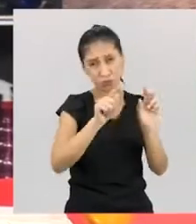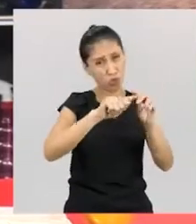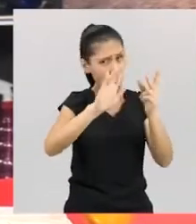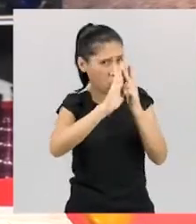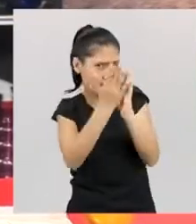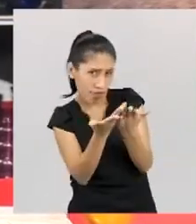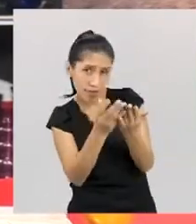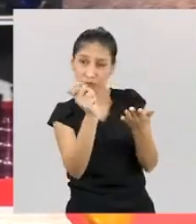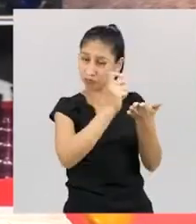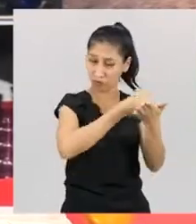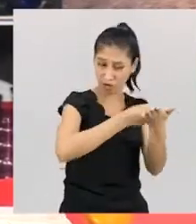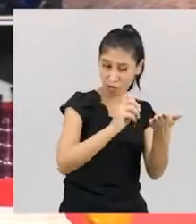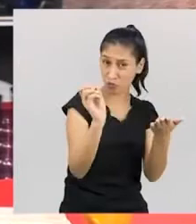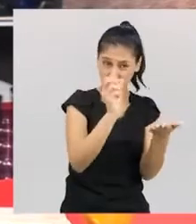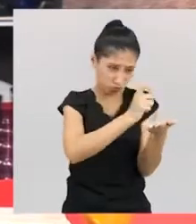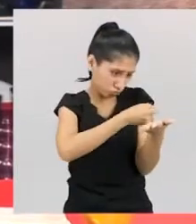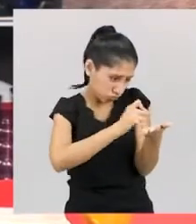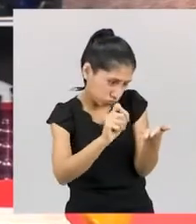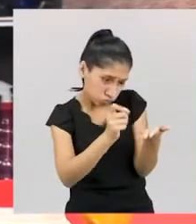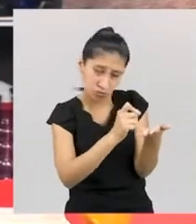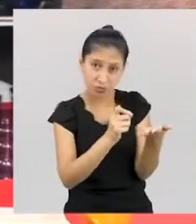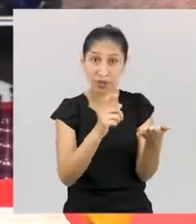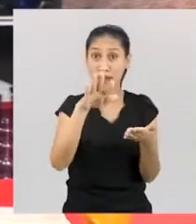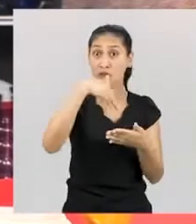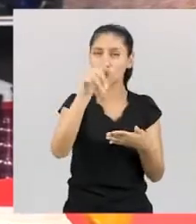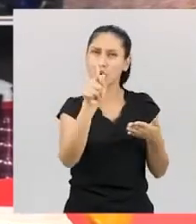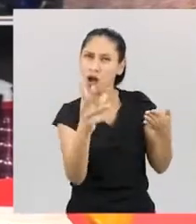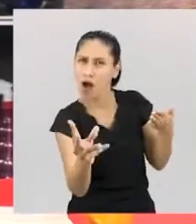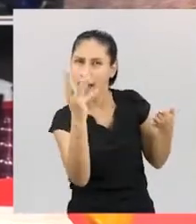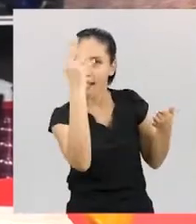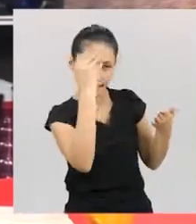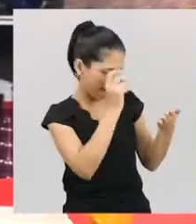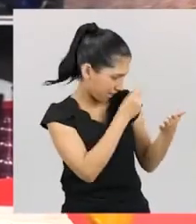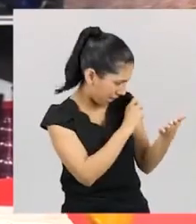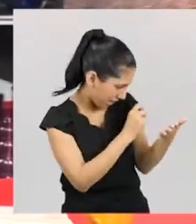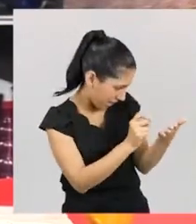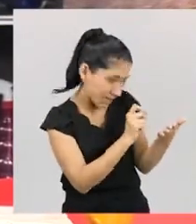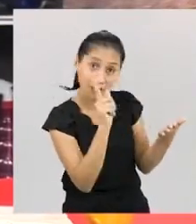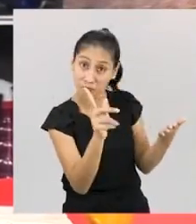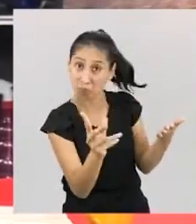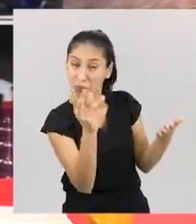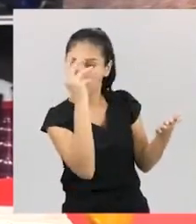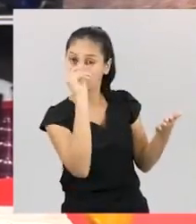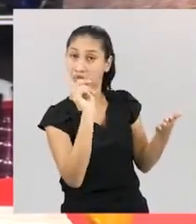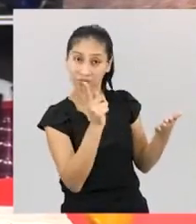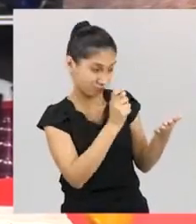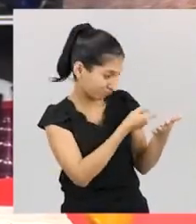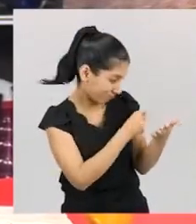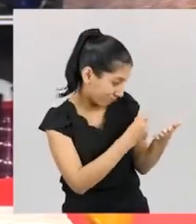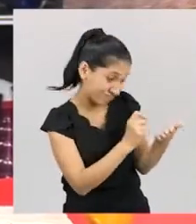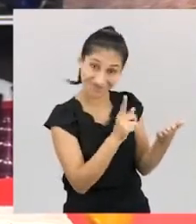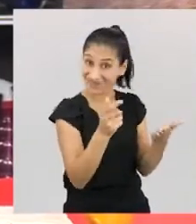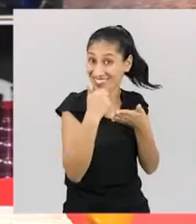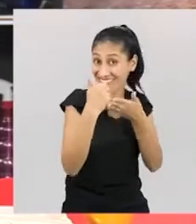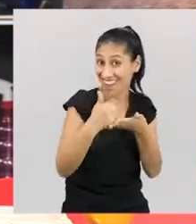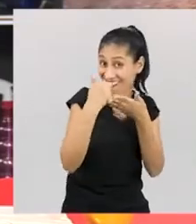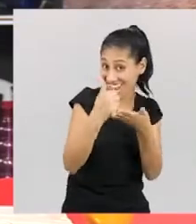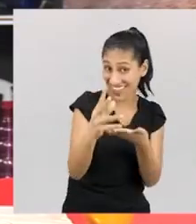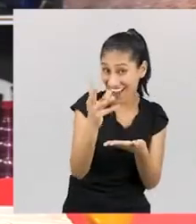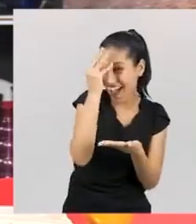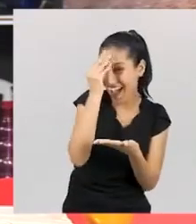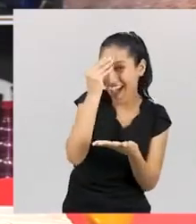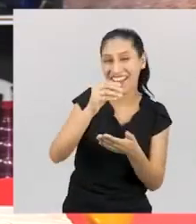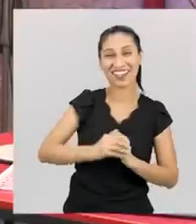un cuaderno, un lápiz o un lapicero para que puedas tomar apuntes de todo aquello que despierte tu interés y pueda favorecer